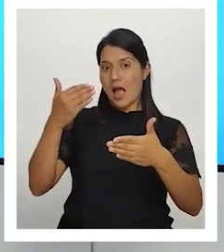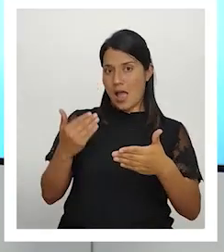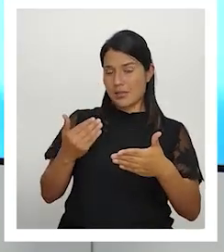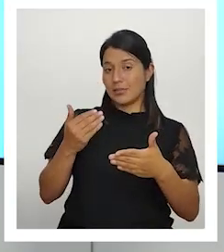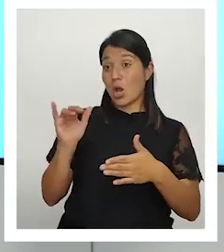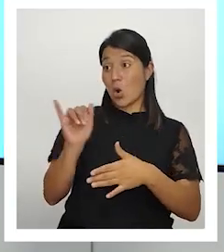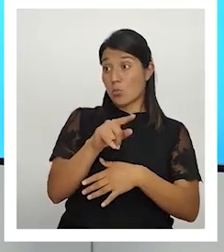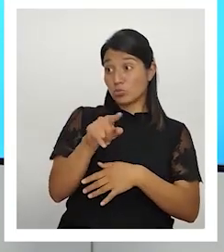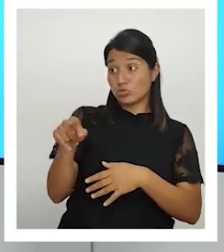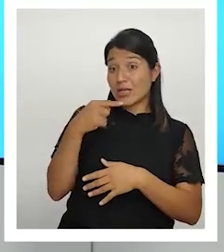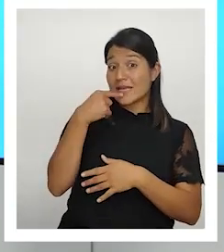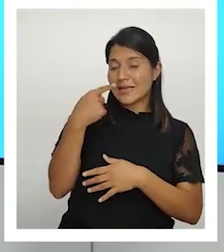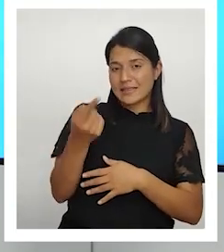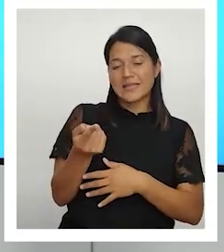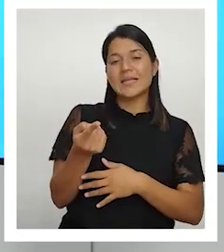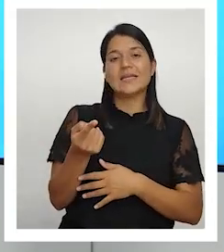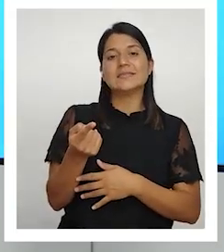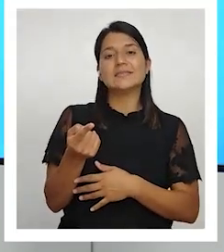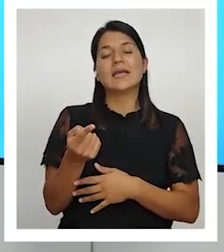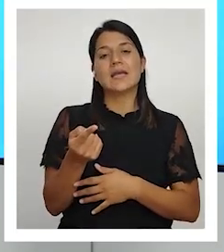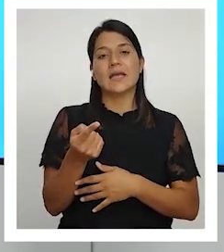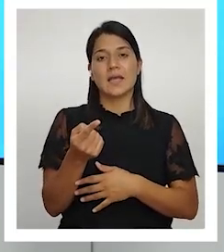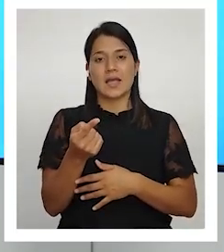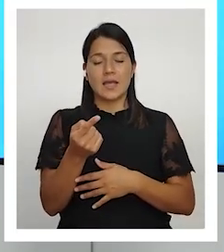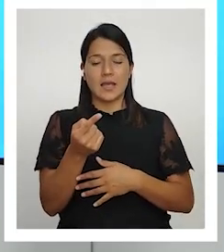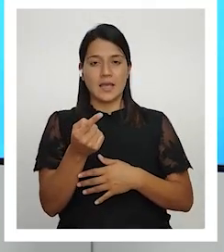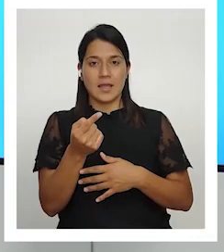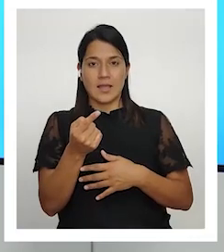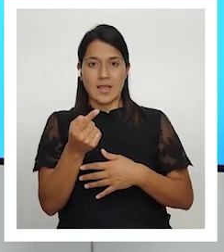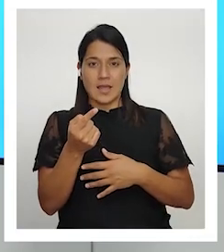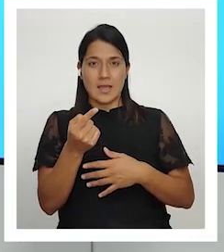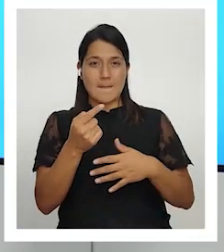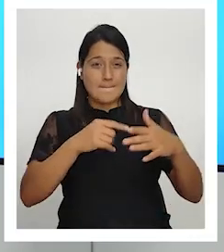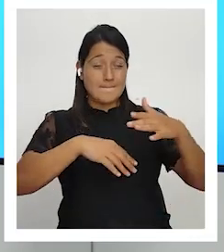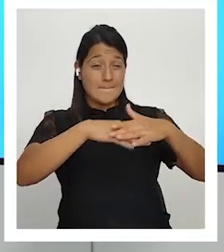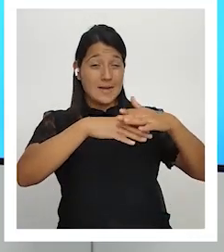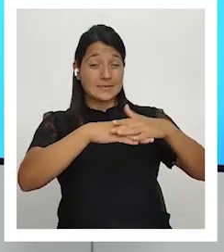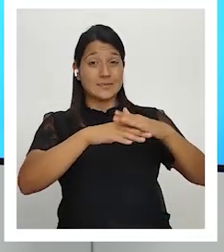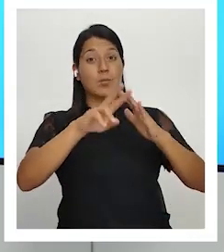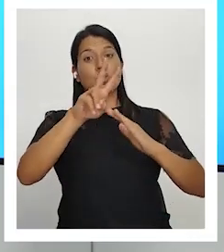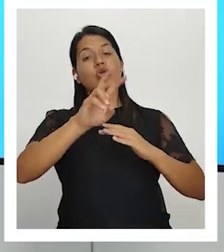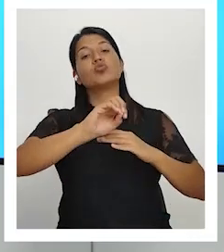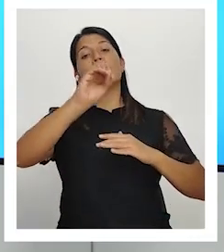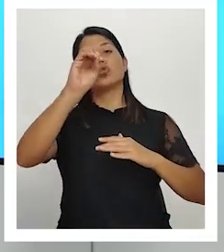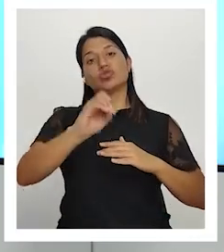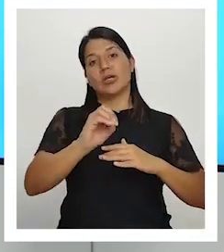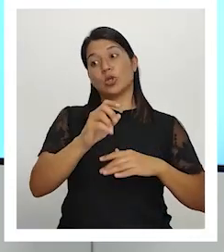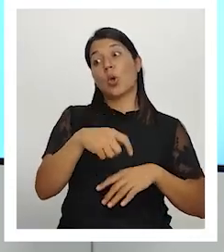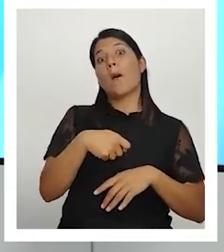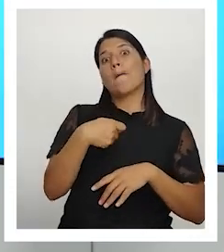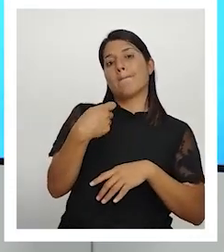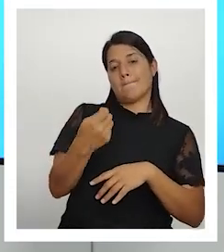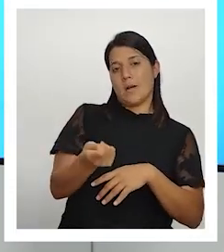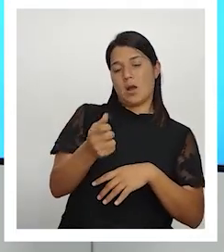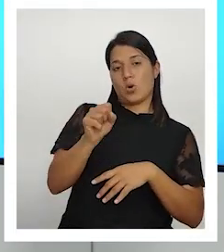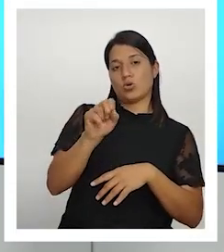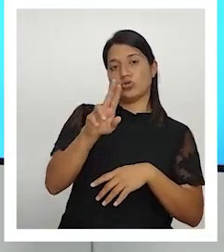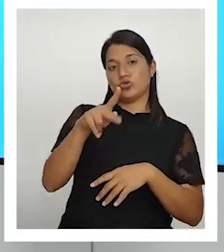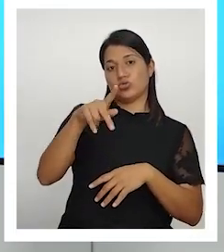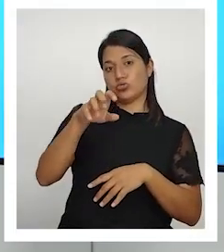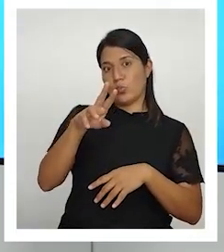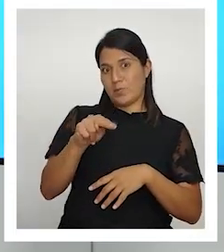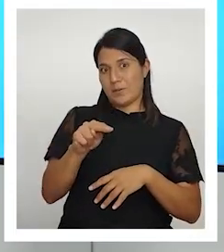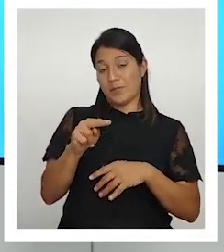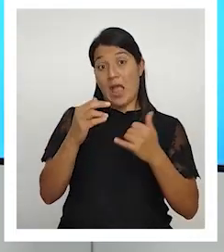el financiamiento provenía de recursos provenientes de un máximo del 2% de sus ingresos brutos mensuales. Según